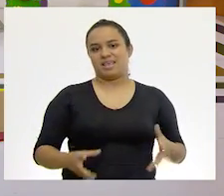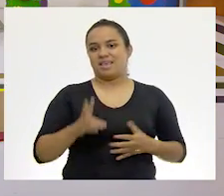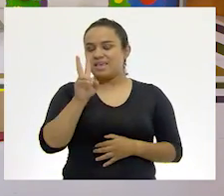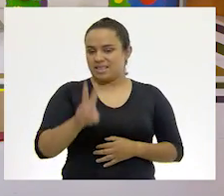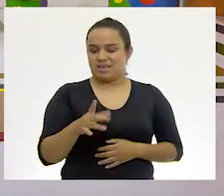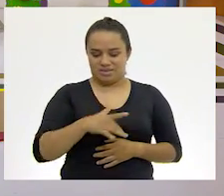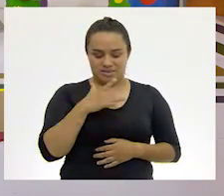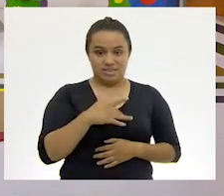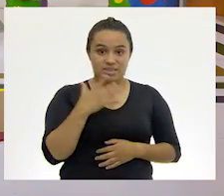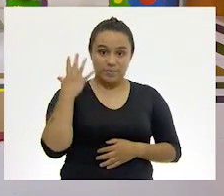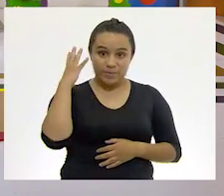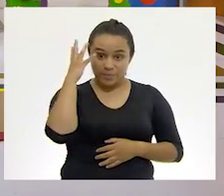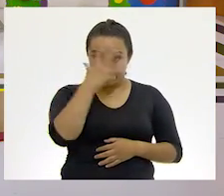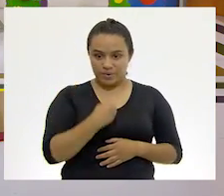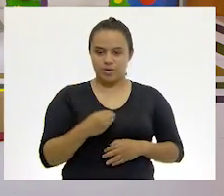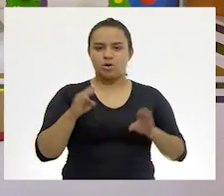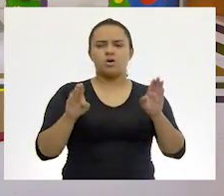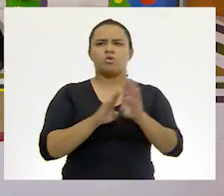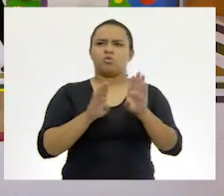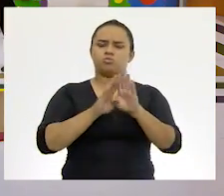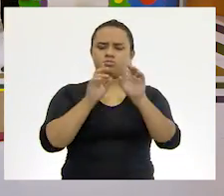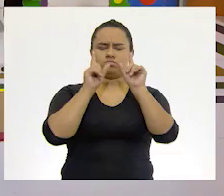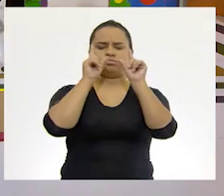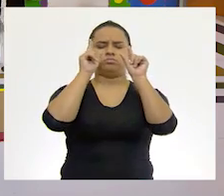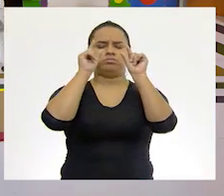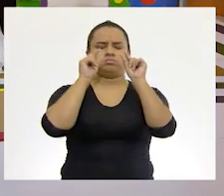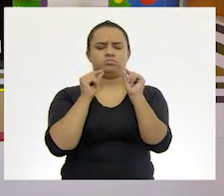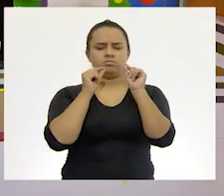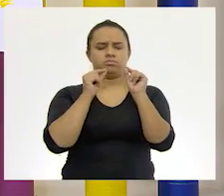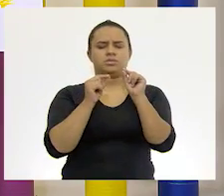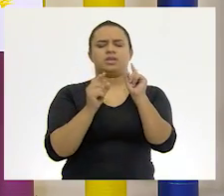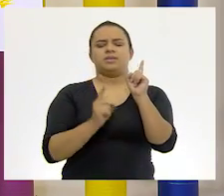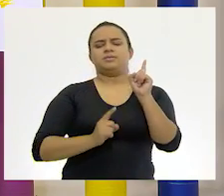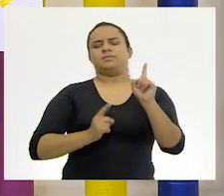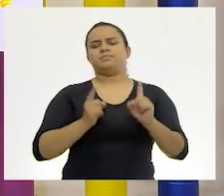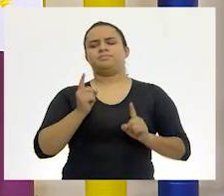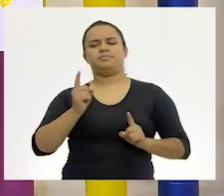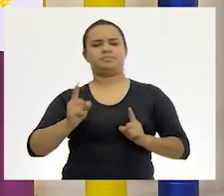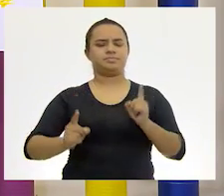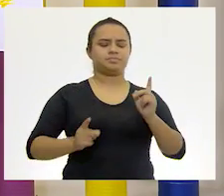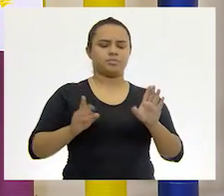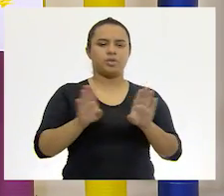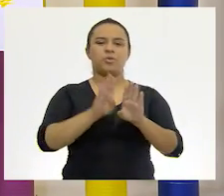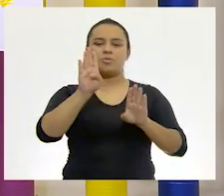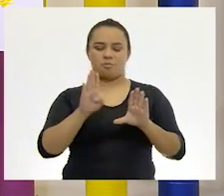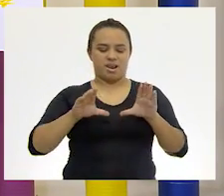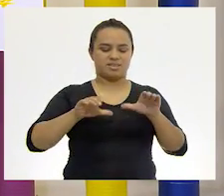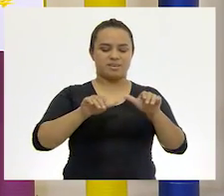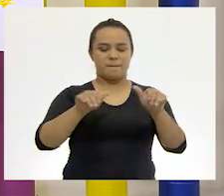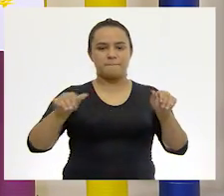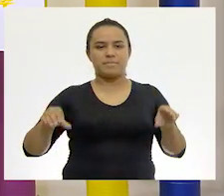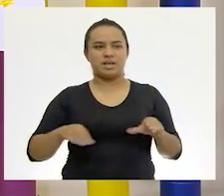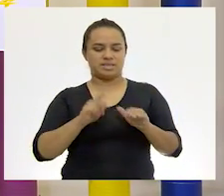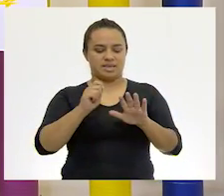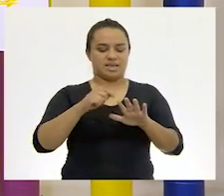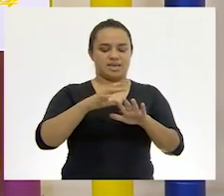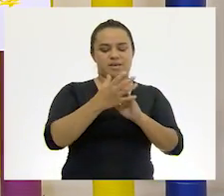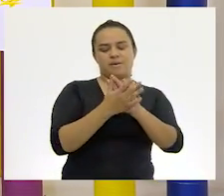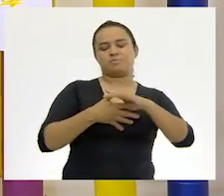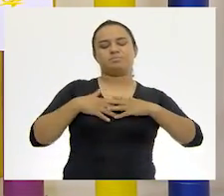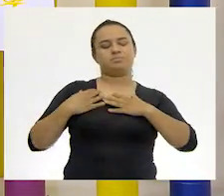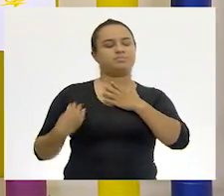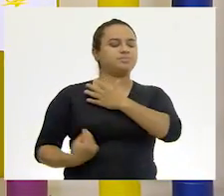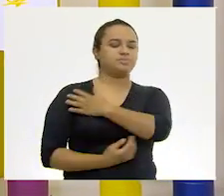se siente cerrar los ojos y disfrutar esta especie de masaje pintándose todo el